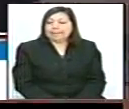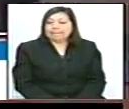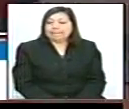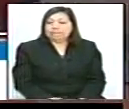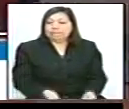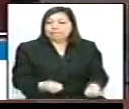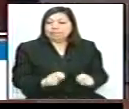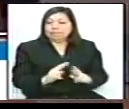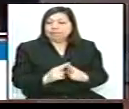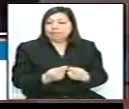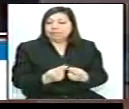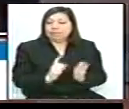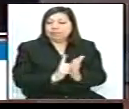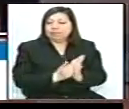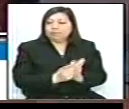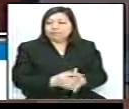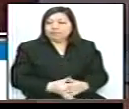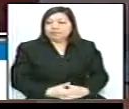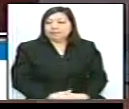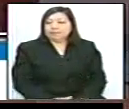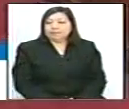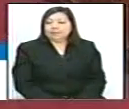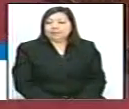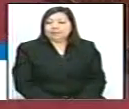Se suspende la sesión por breves minutos.